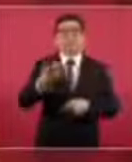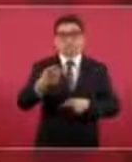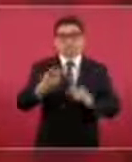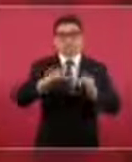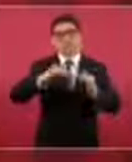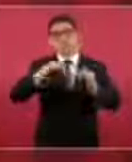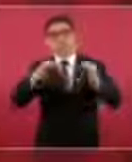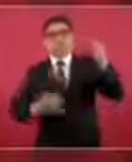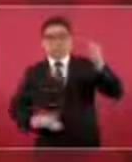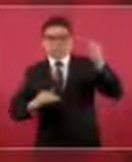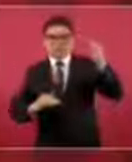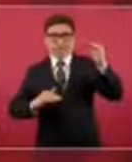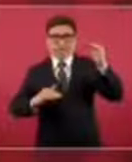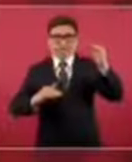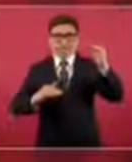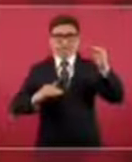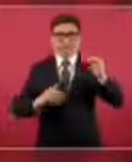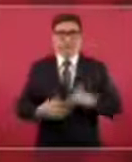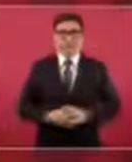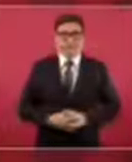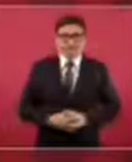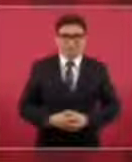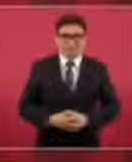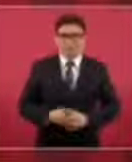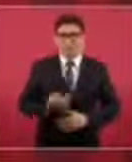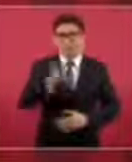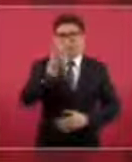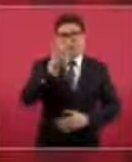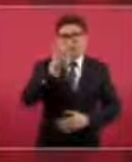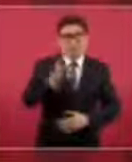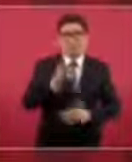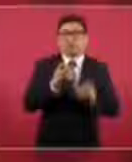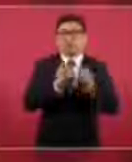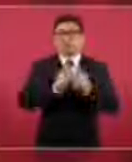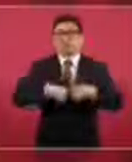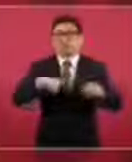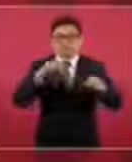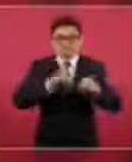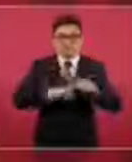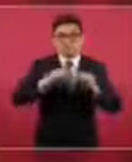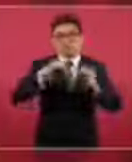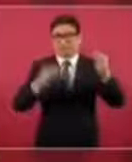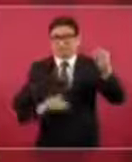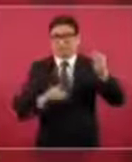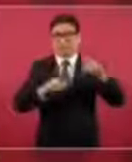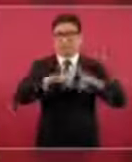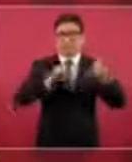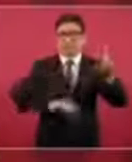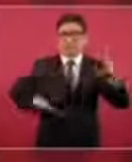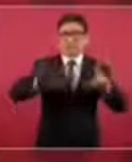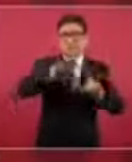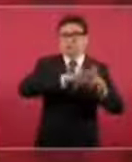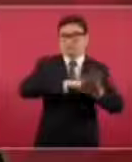desigualdad económica y social en nuestro país.